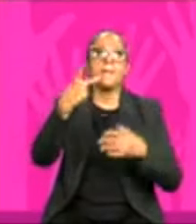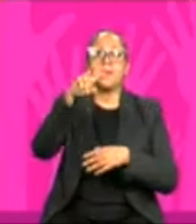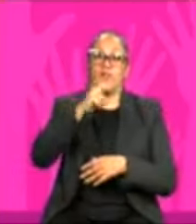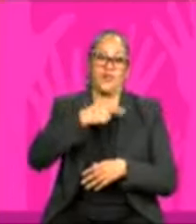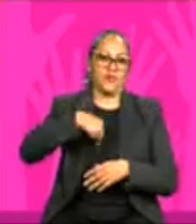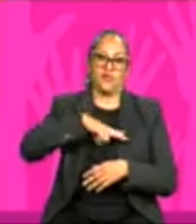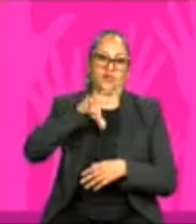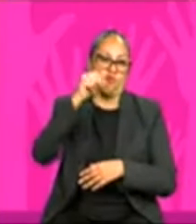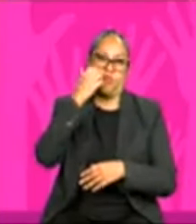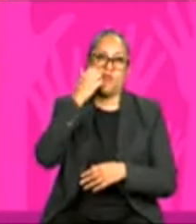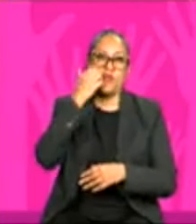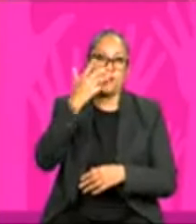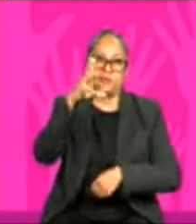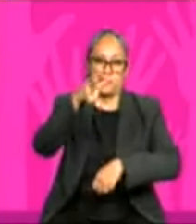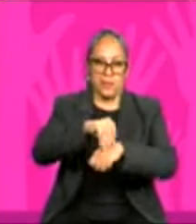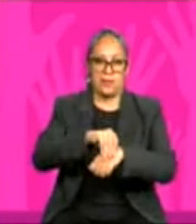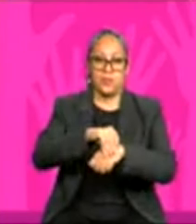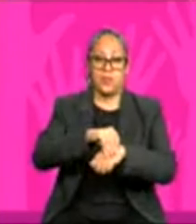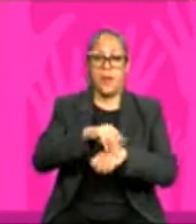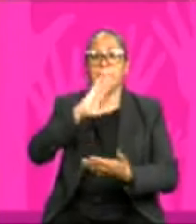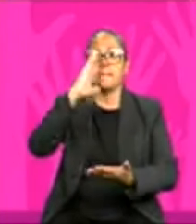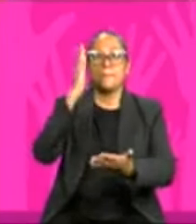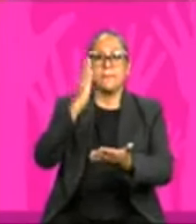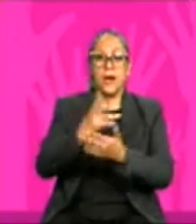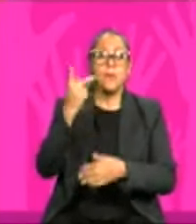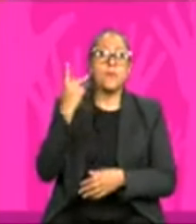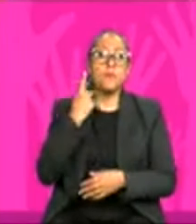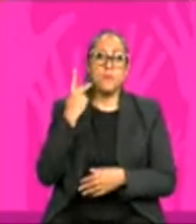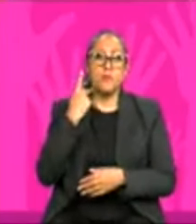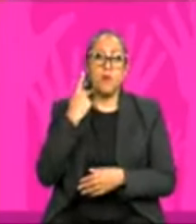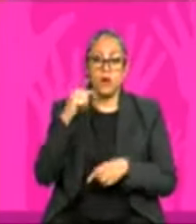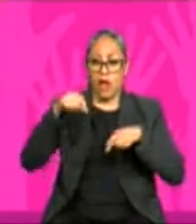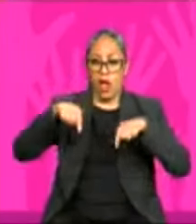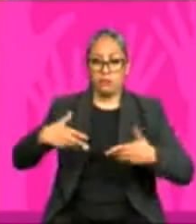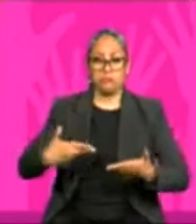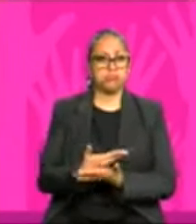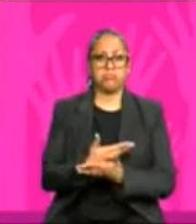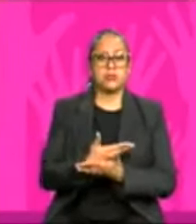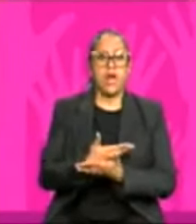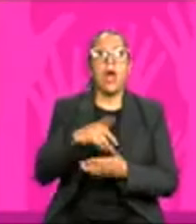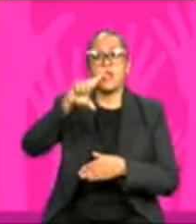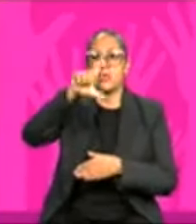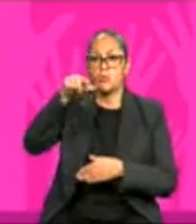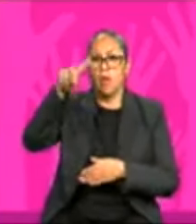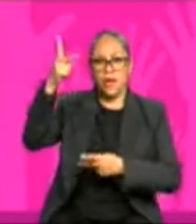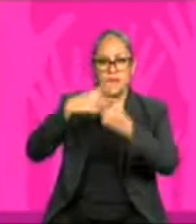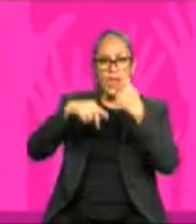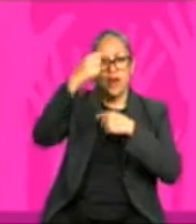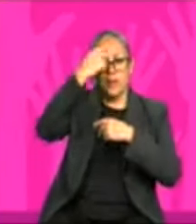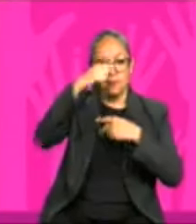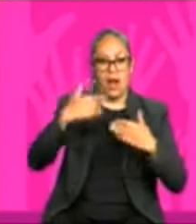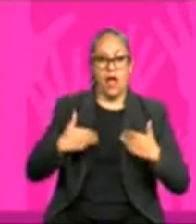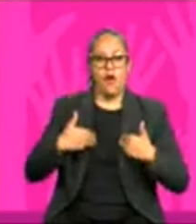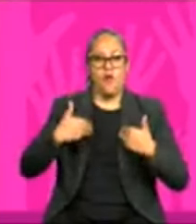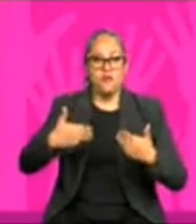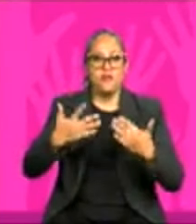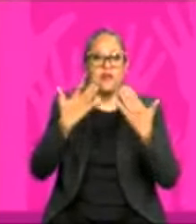a permitir. Basta de que políticos que no son de aquí vengan a dañar al estado y a traicionar la confianza de la